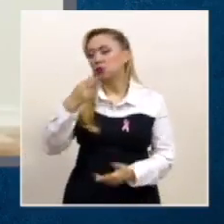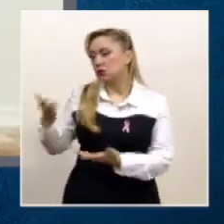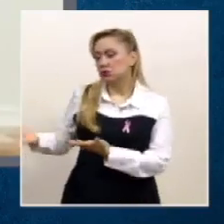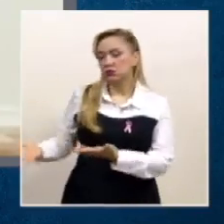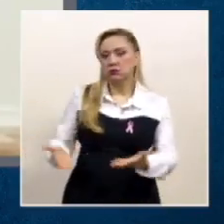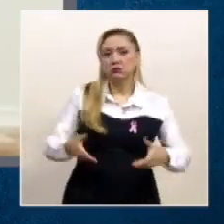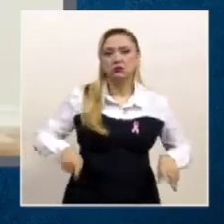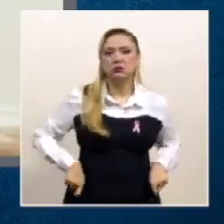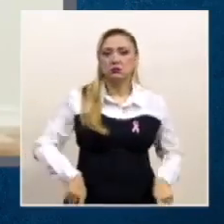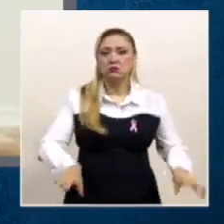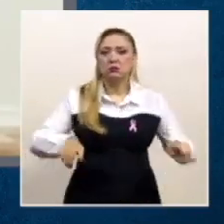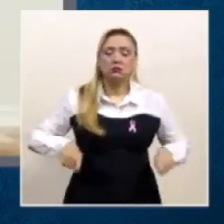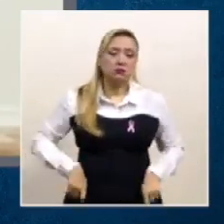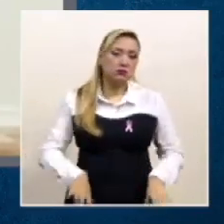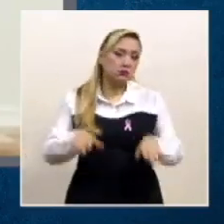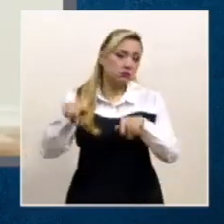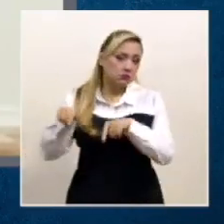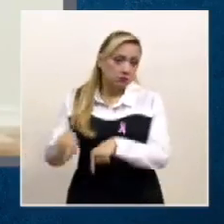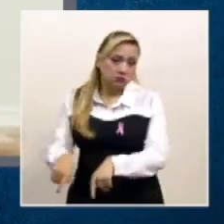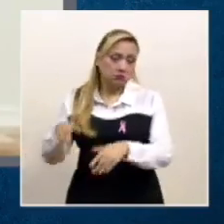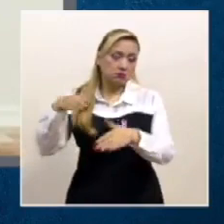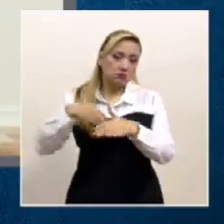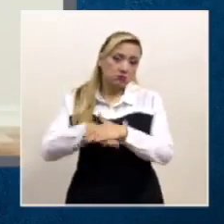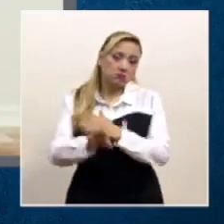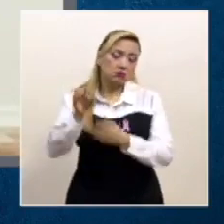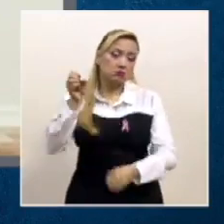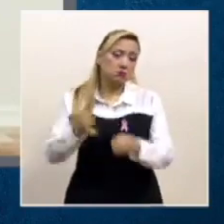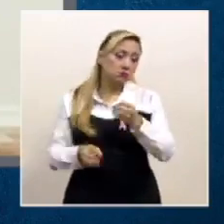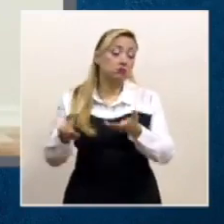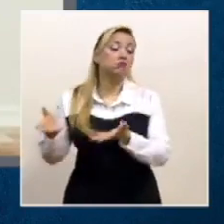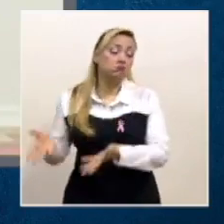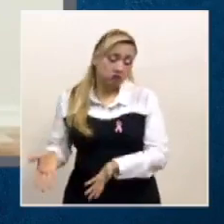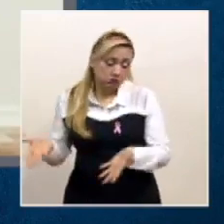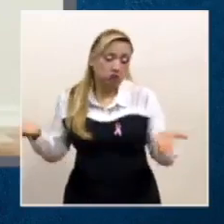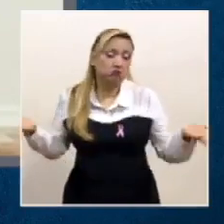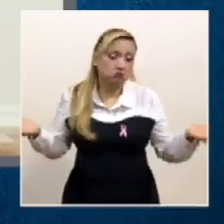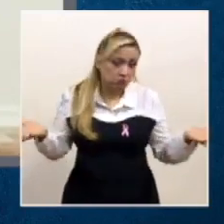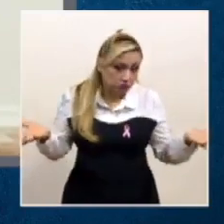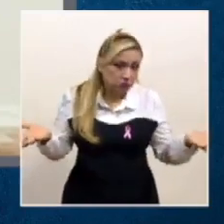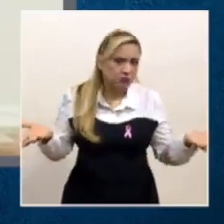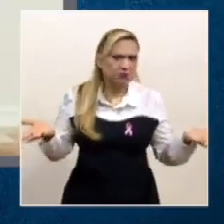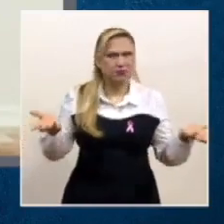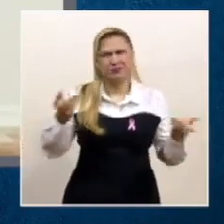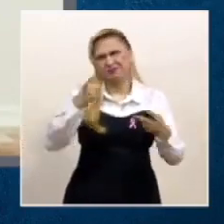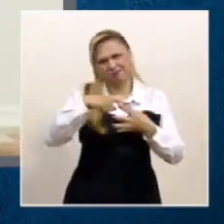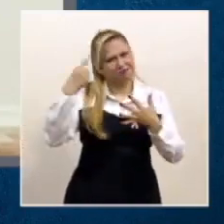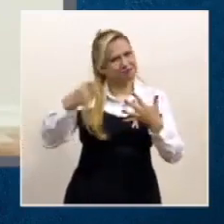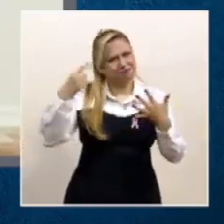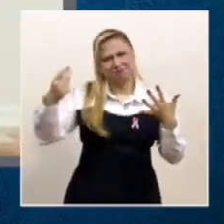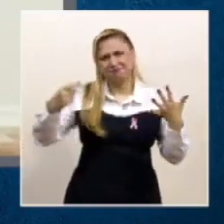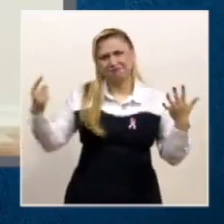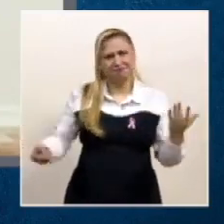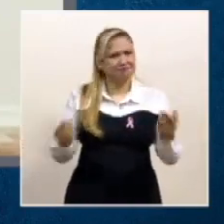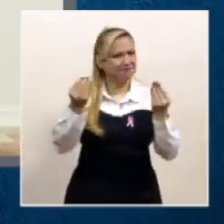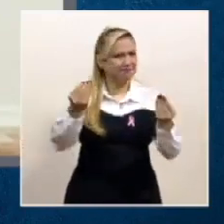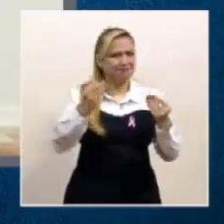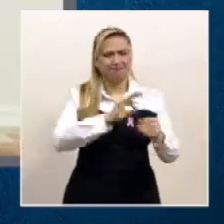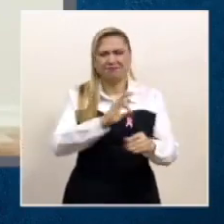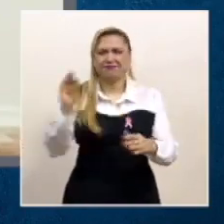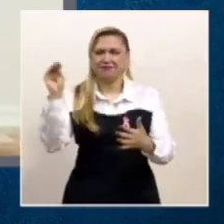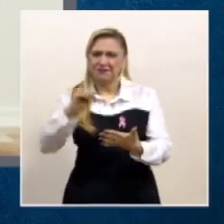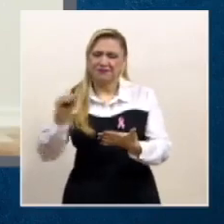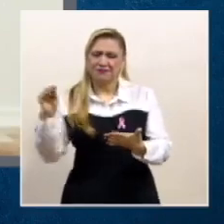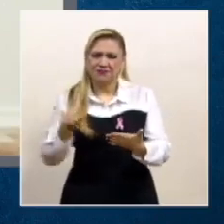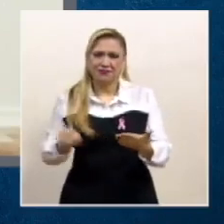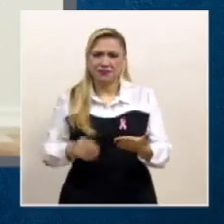de ruedas, por ejemplo, es que una audiencia sea en primer piso. Y como esos muchísimos, y si quieren